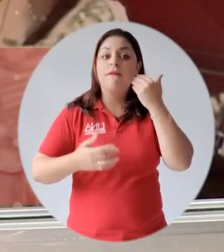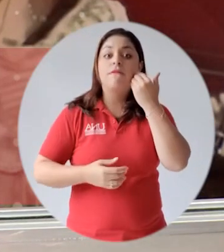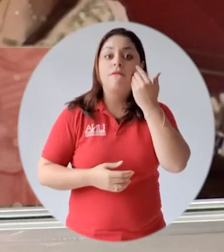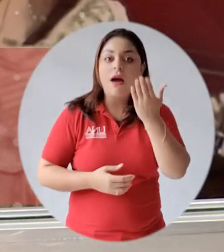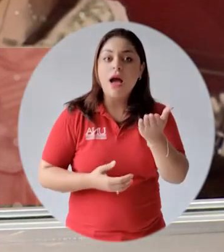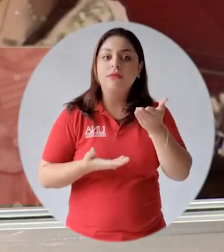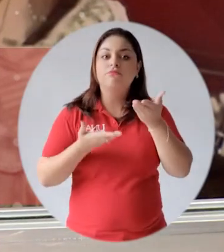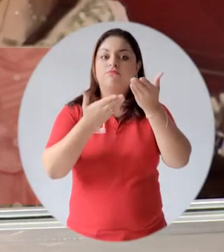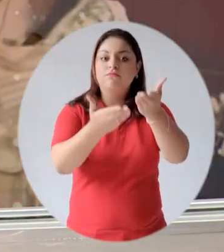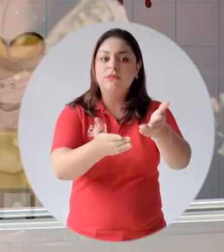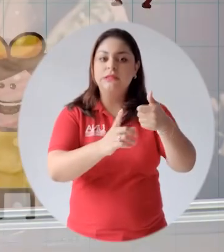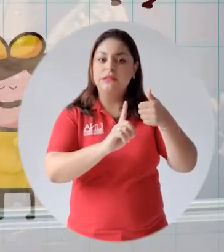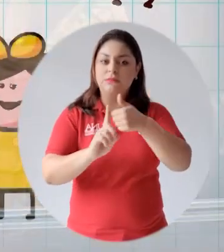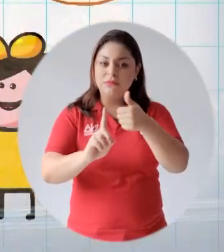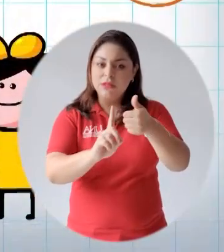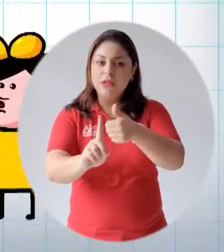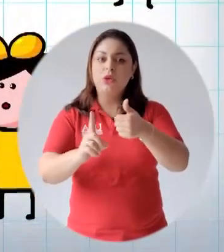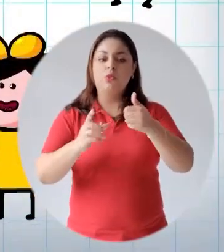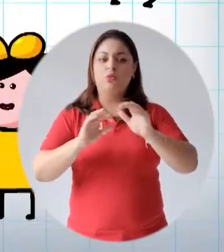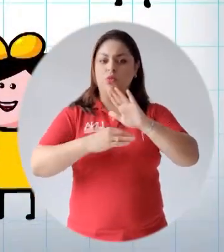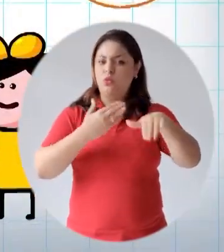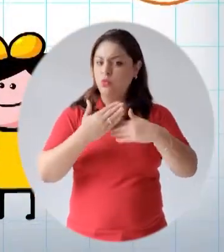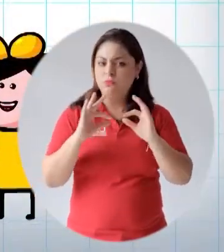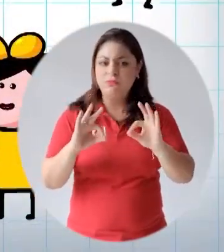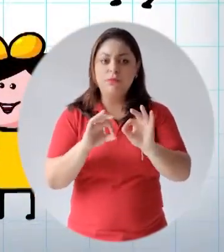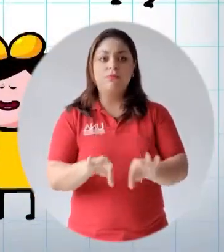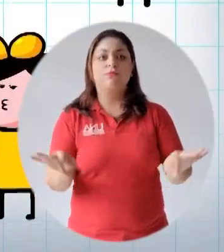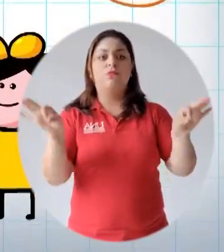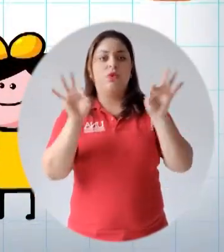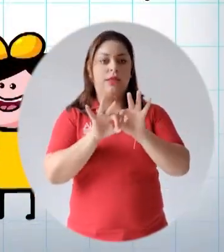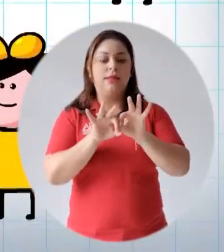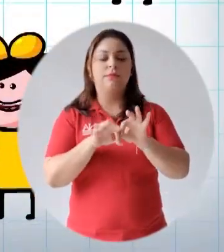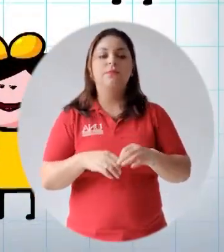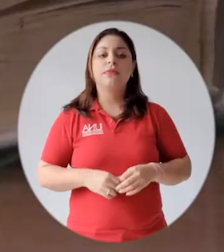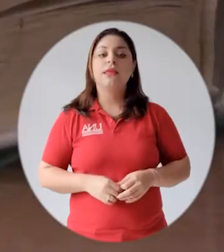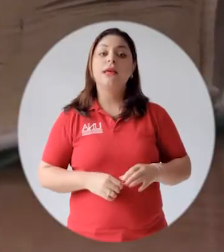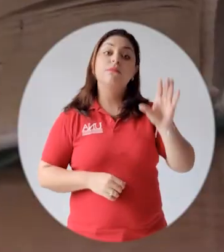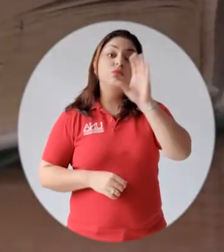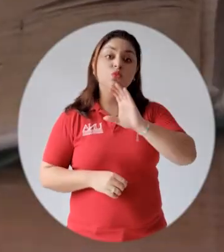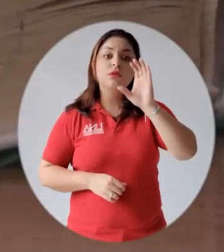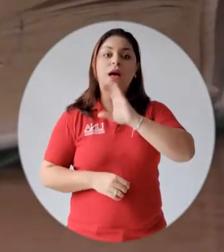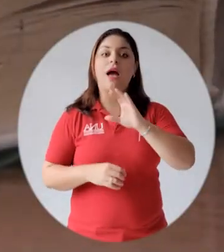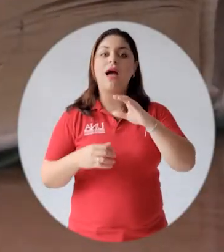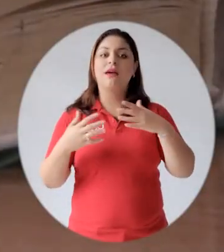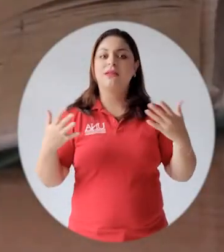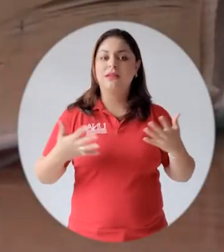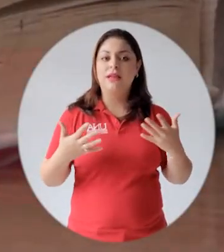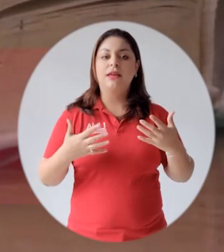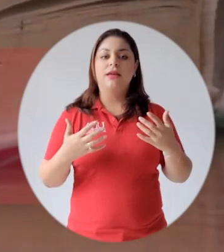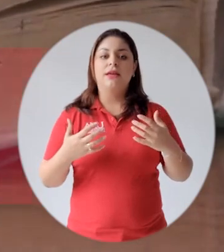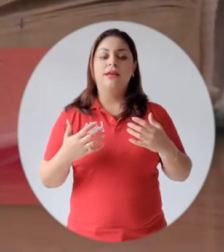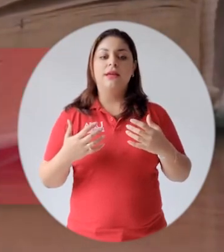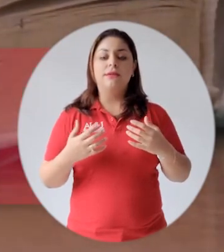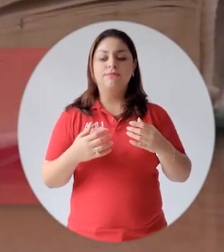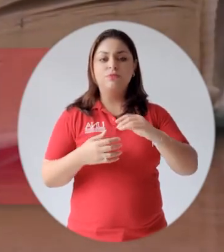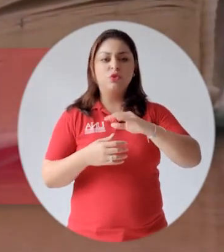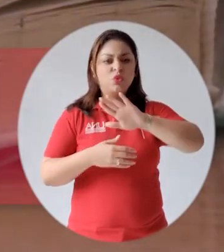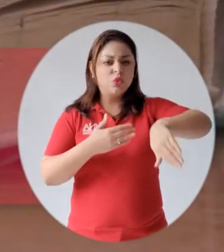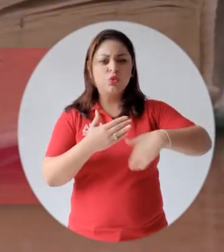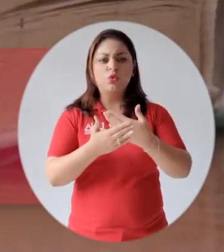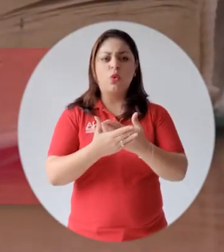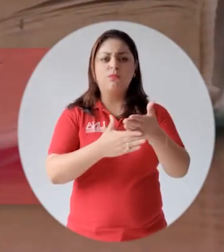y formulación de política pública. Y esto es importantísimo de mencionar. Y la búsqueda es la corresponsabilidad social, ¿verdad?